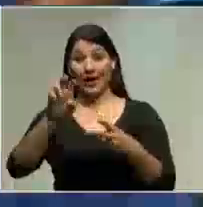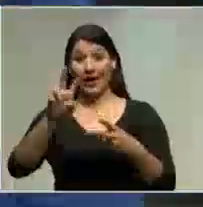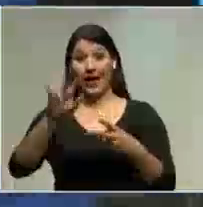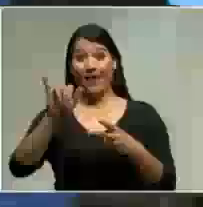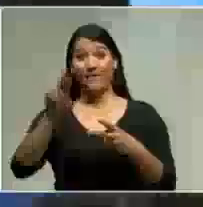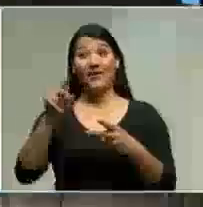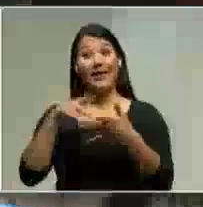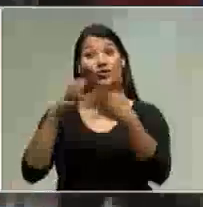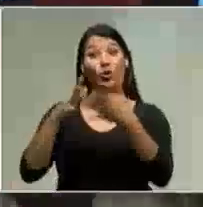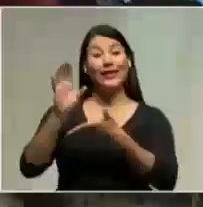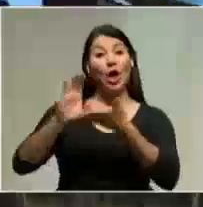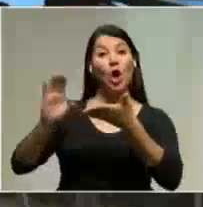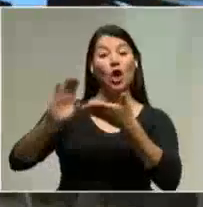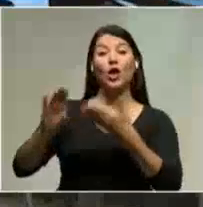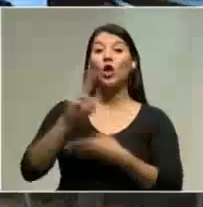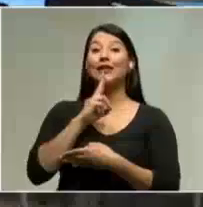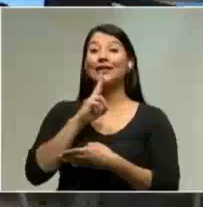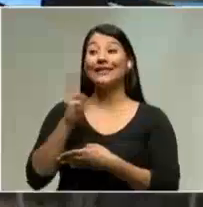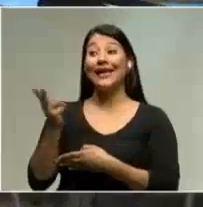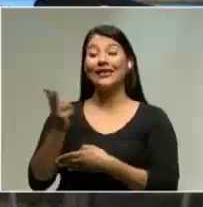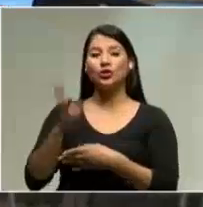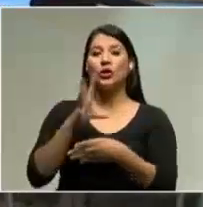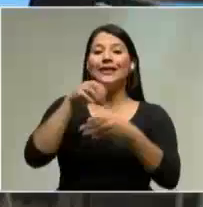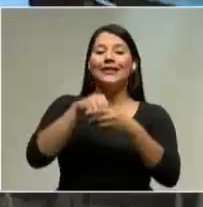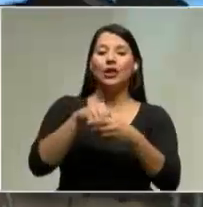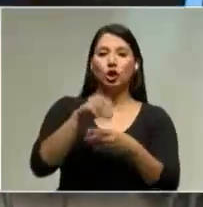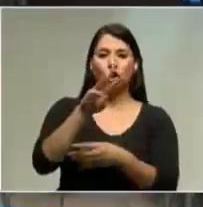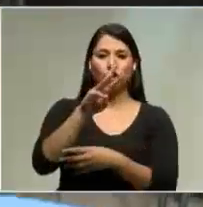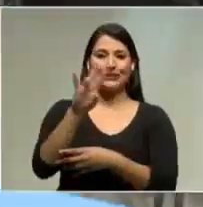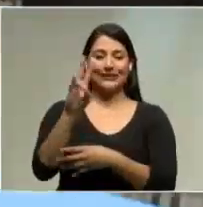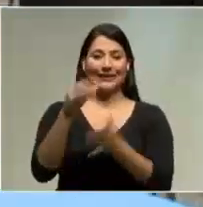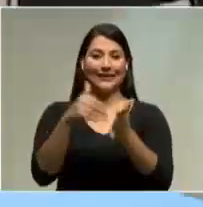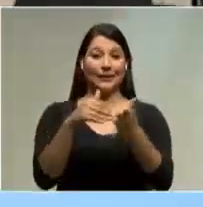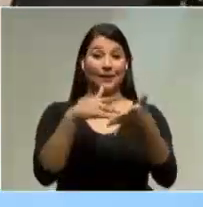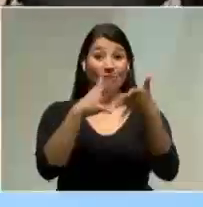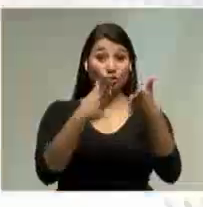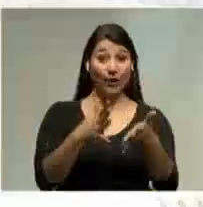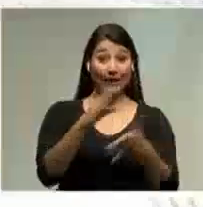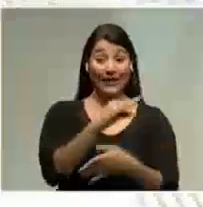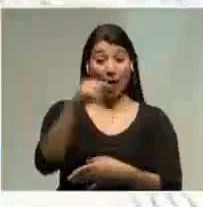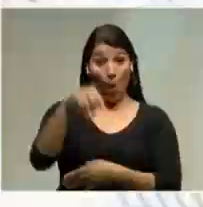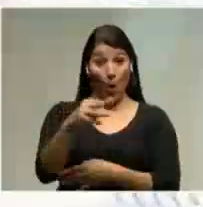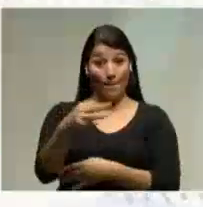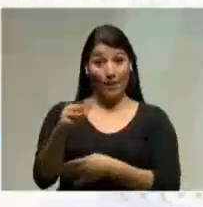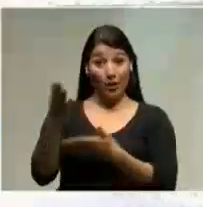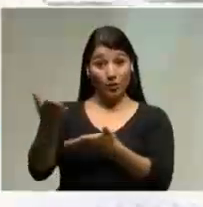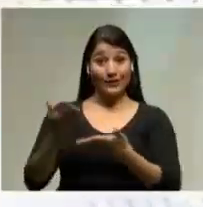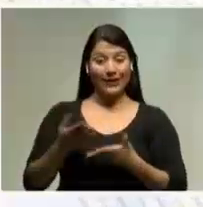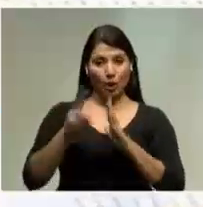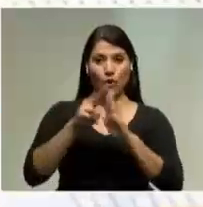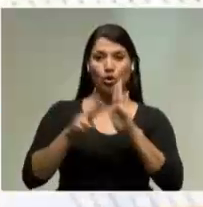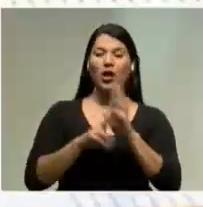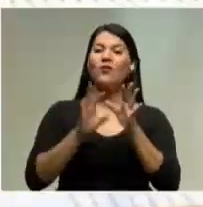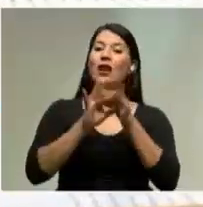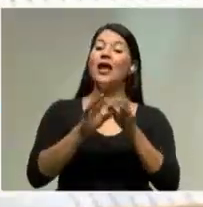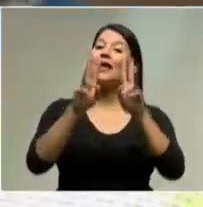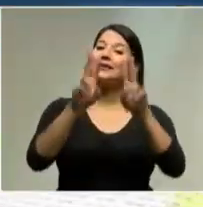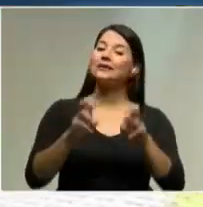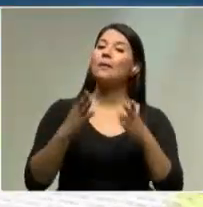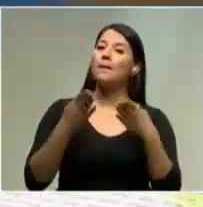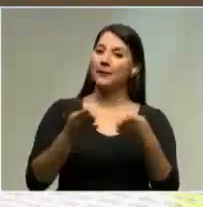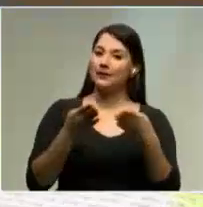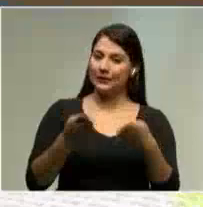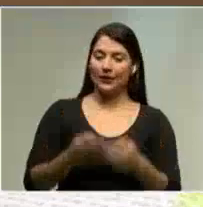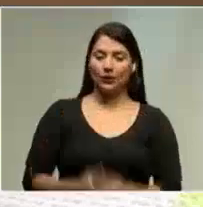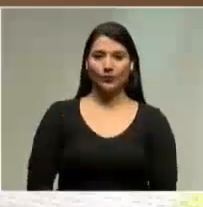de Atillo. Ellos son parte de los 67,000 estudiantes que este miércoles recibieron los resultados de los exámenes de